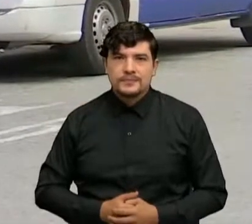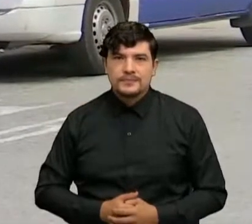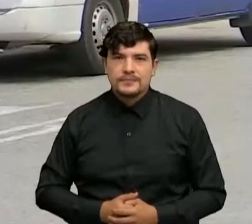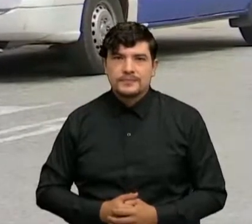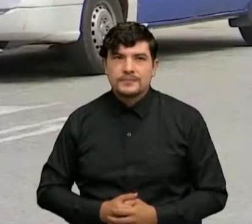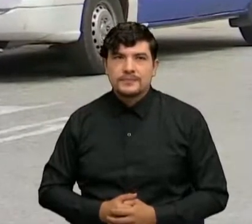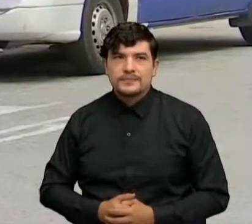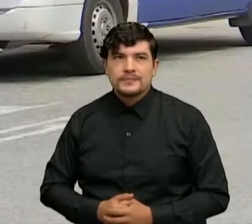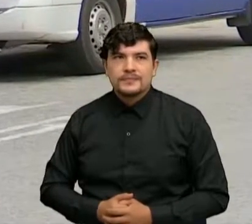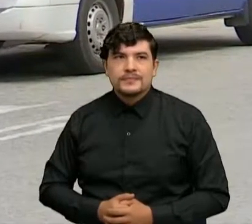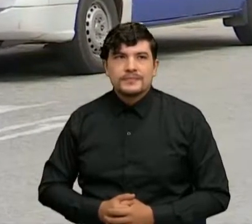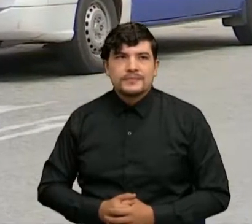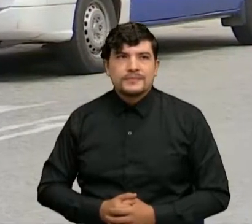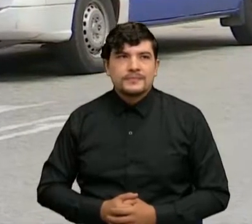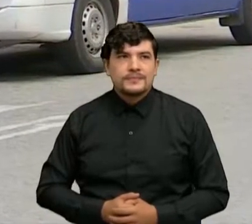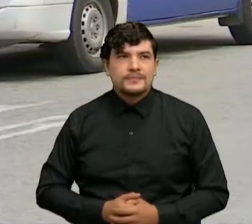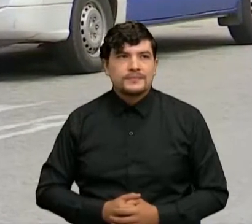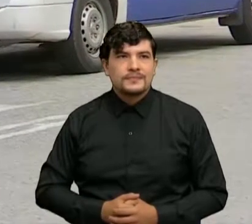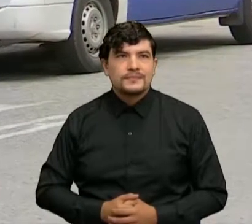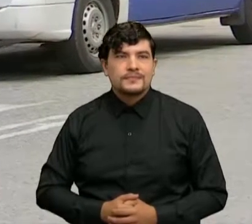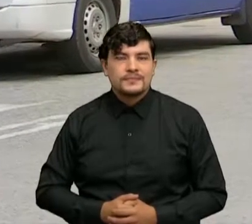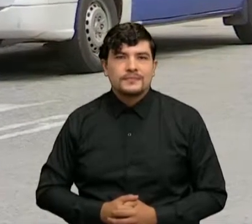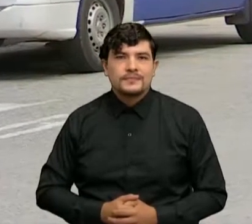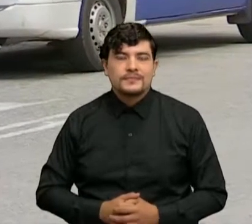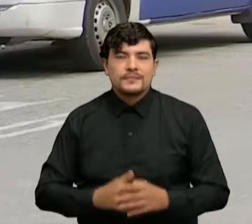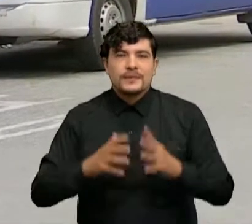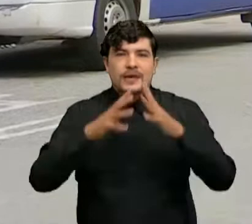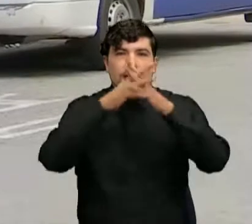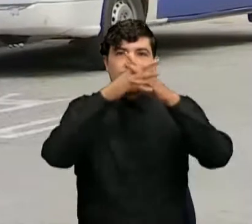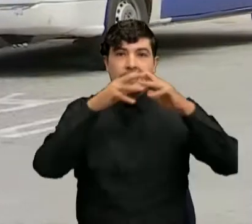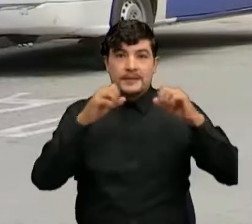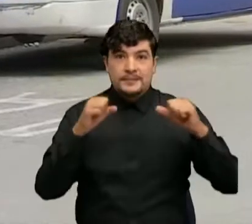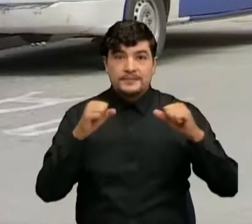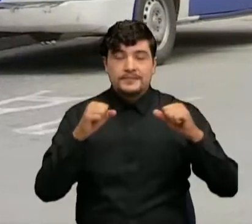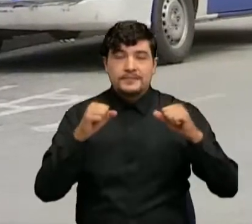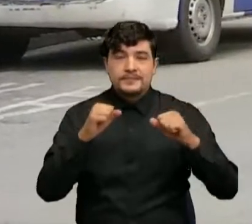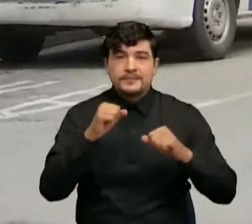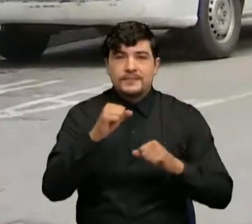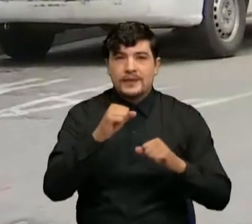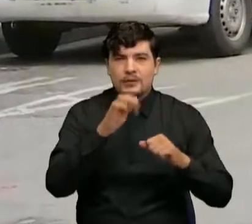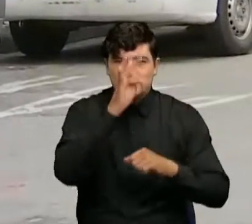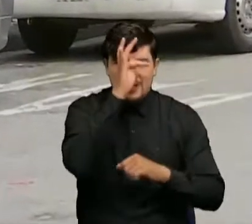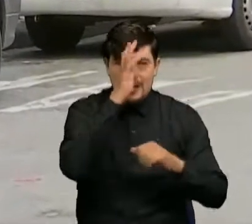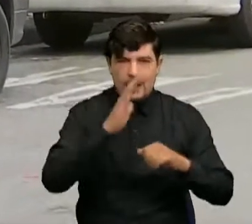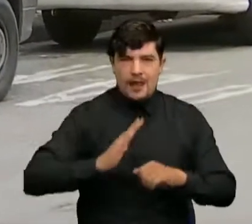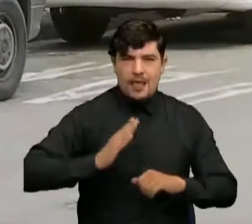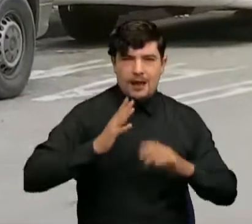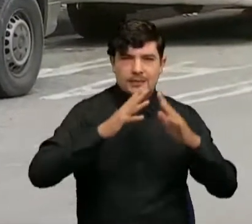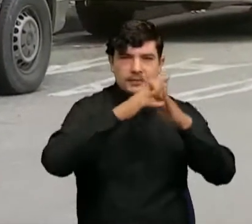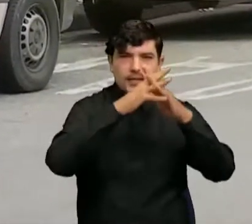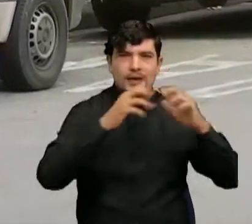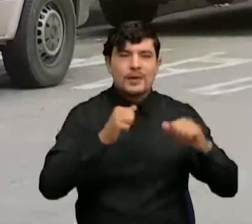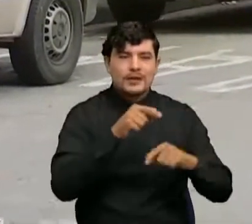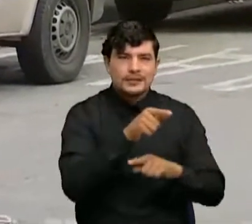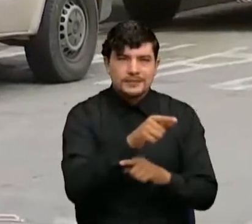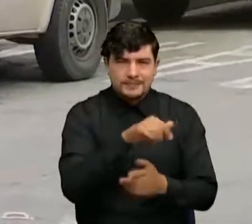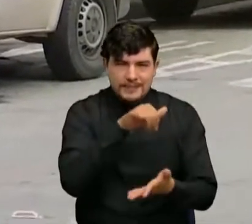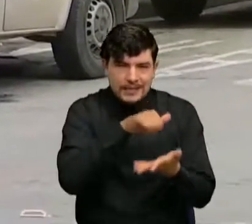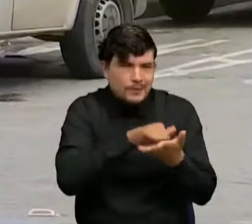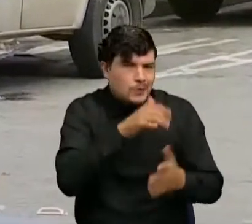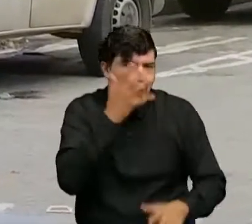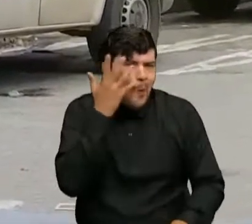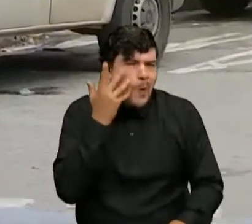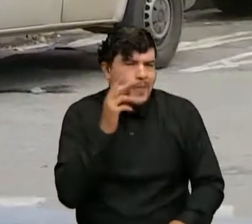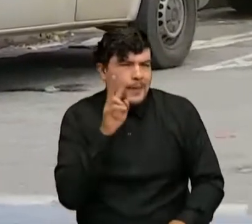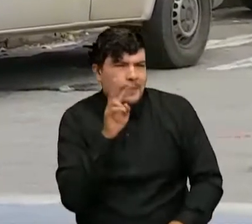Hola, bueno, continuamos aquí en la clínica Chicamocha de las mejoras públicas. Esta es la escena de todos los días, ambulancias que van y